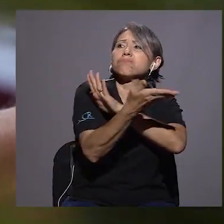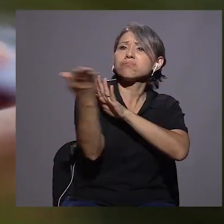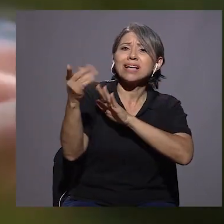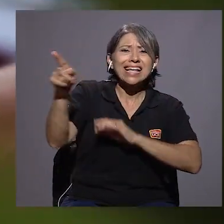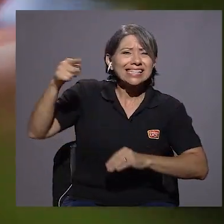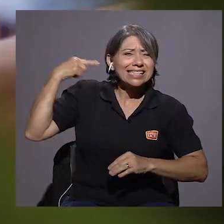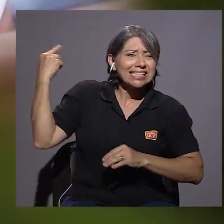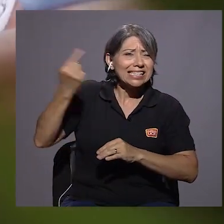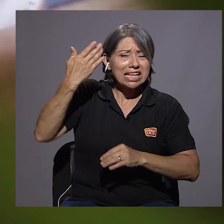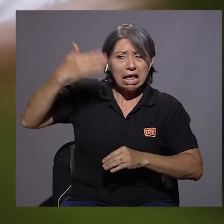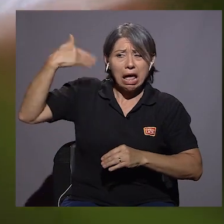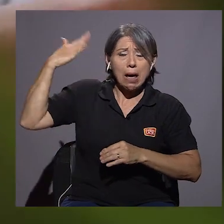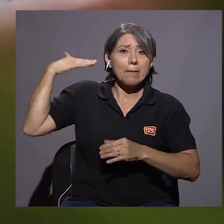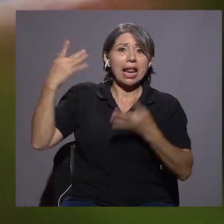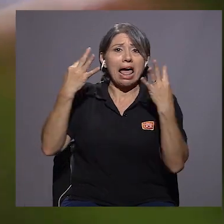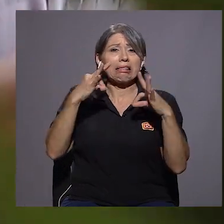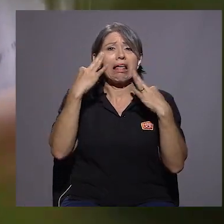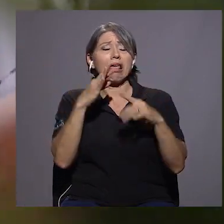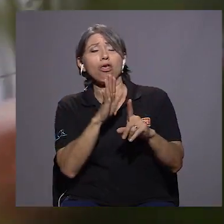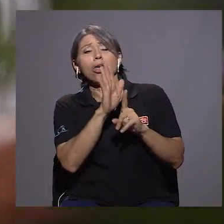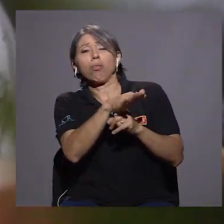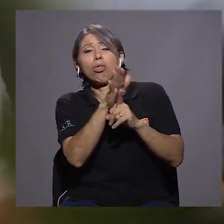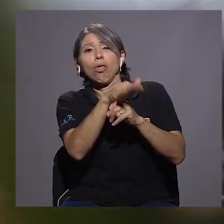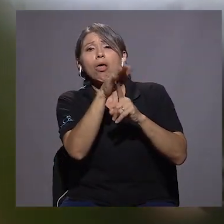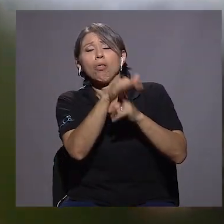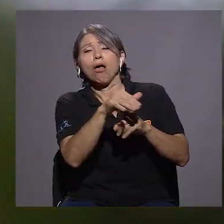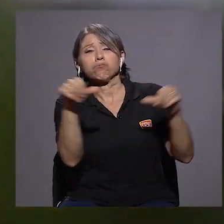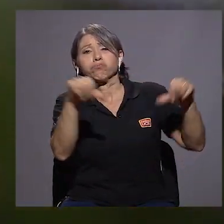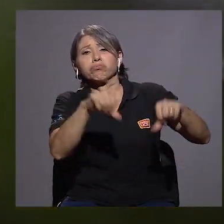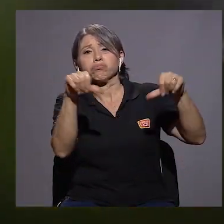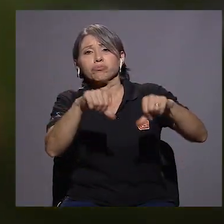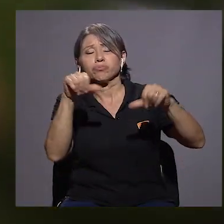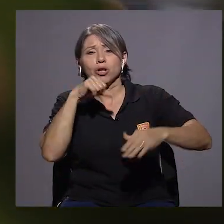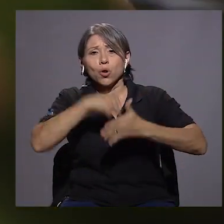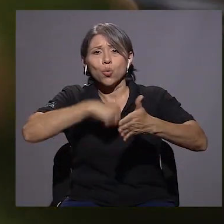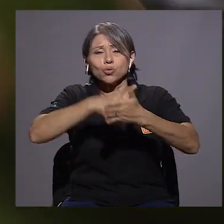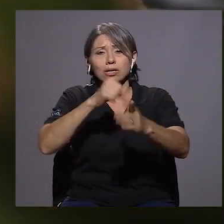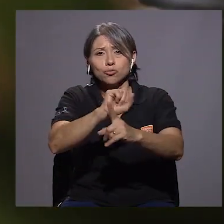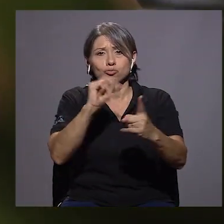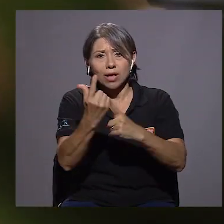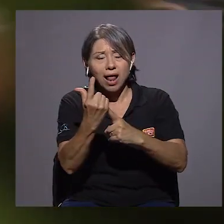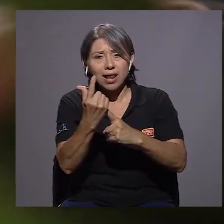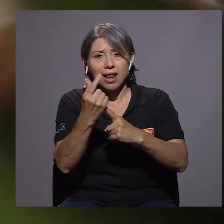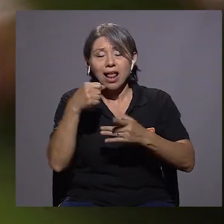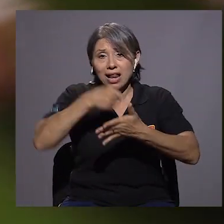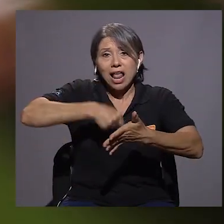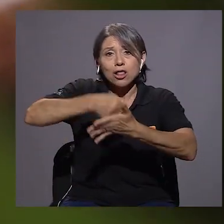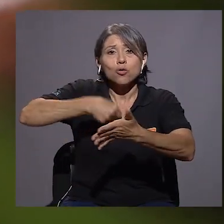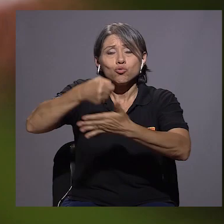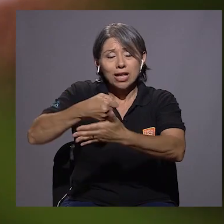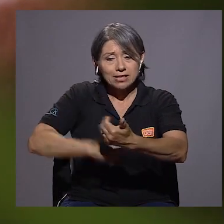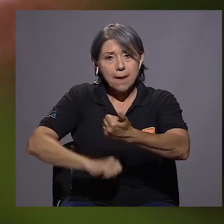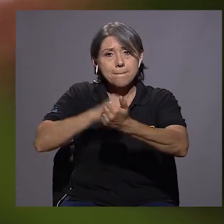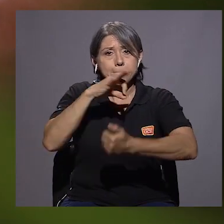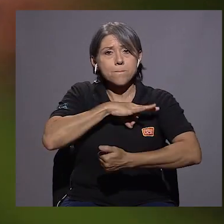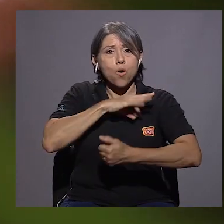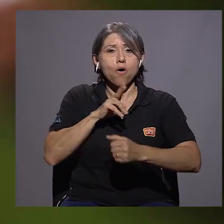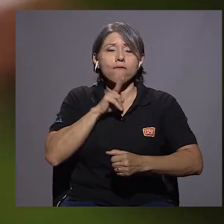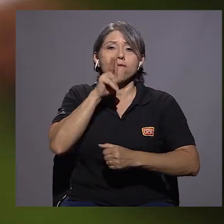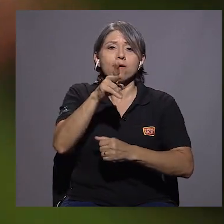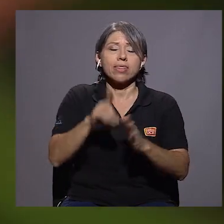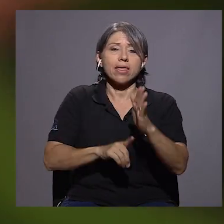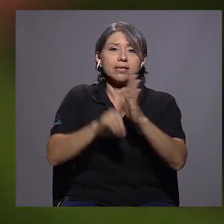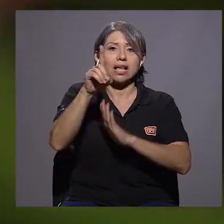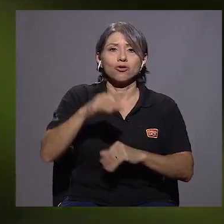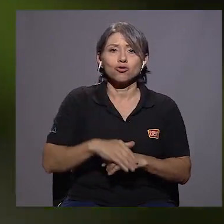que siempre a nivel histórico han deslegitimado la lucha social, las luchas en pro del